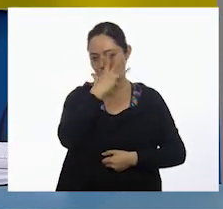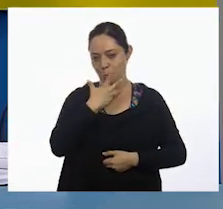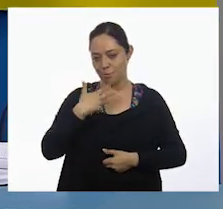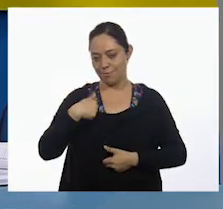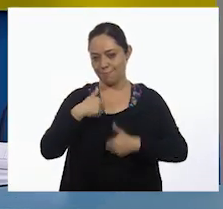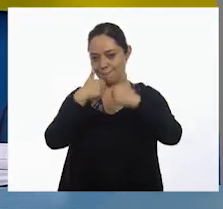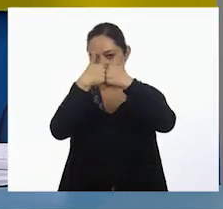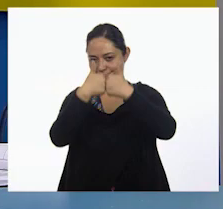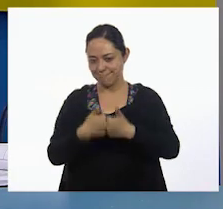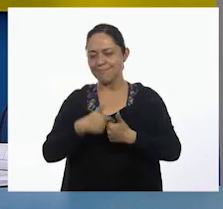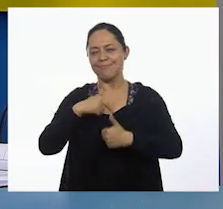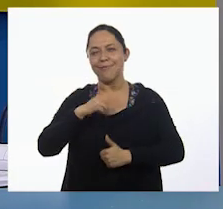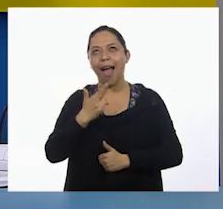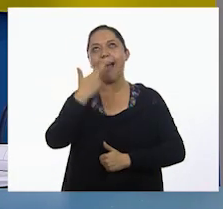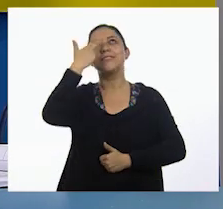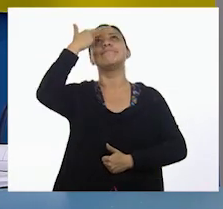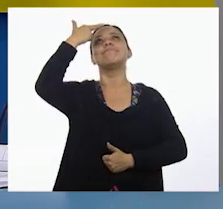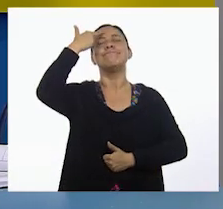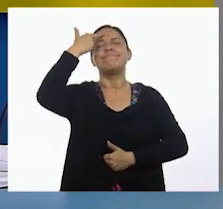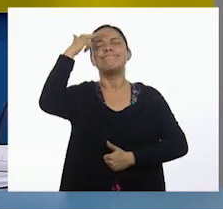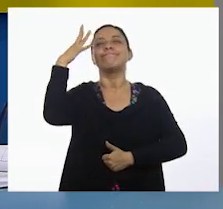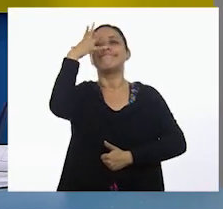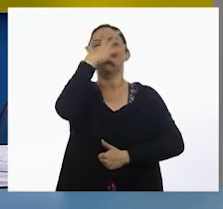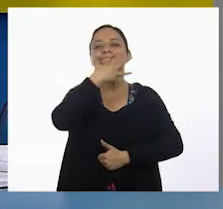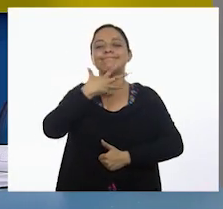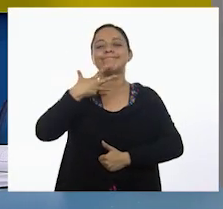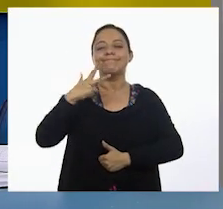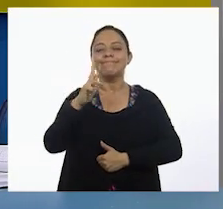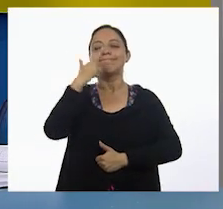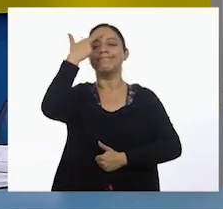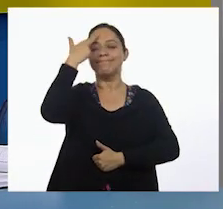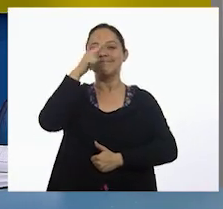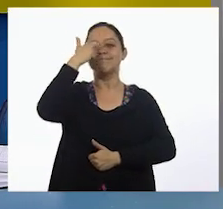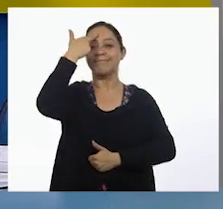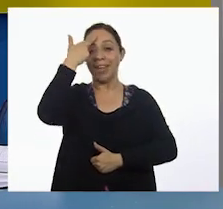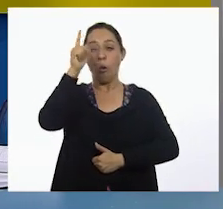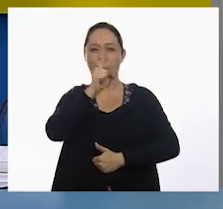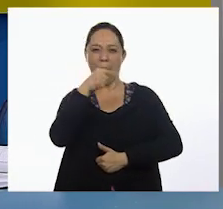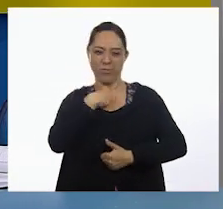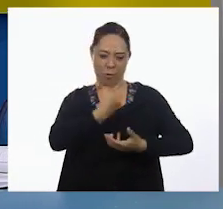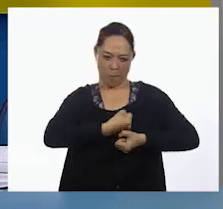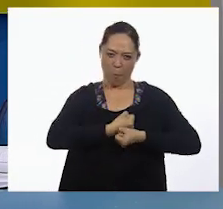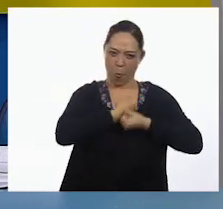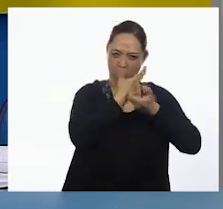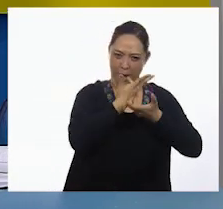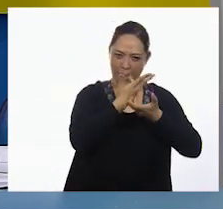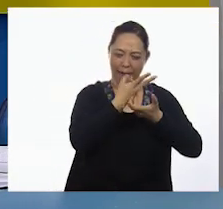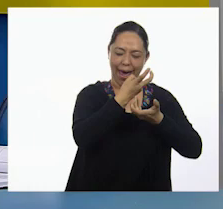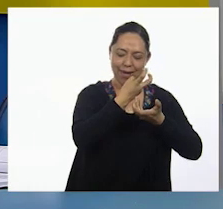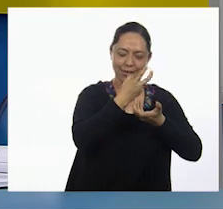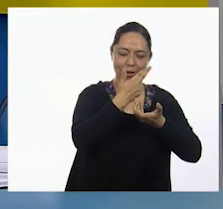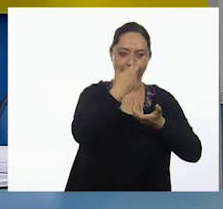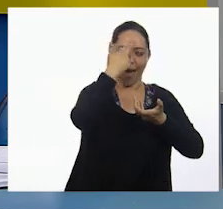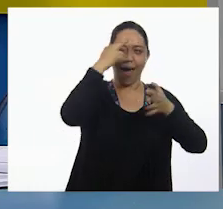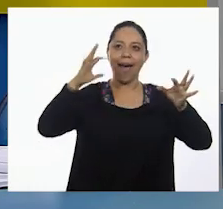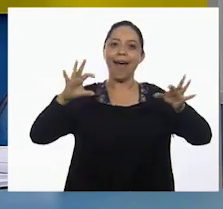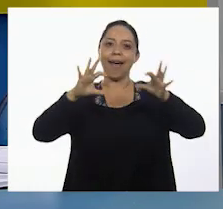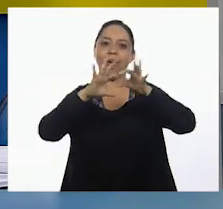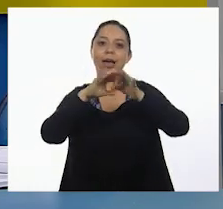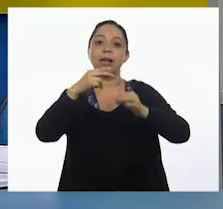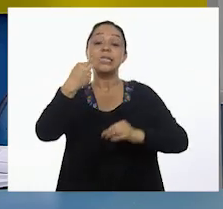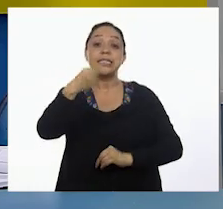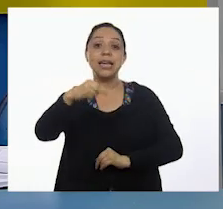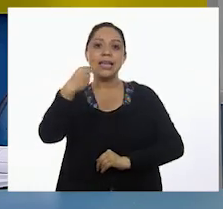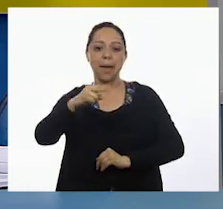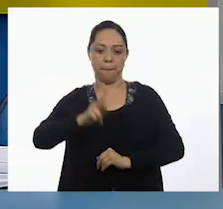que la verdad me hace recordar cosas muy bonitas y sobre todo cuando leo estos poemas con los que iniciamos la clase y se llama Huichapan.